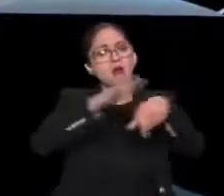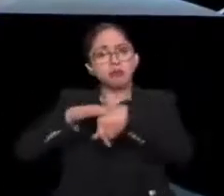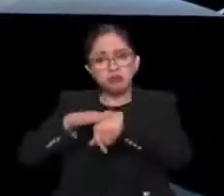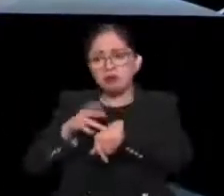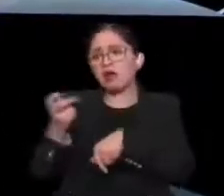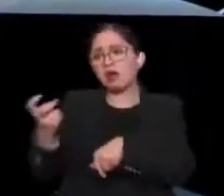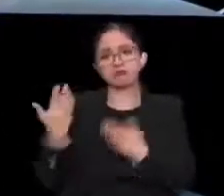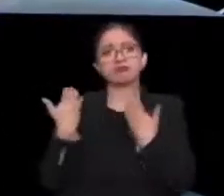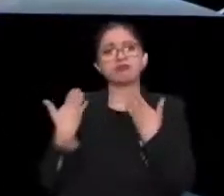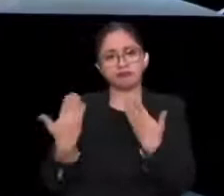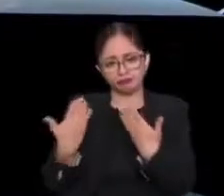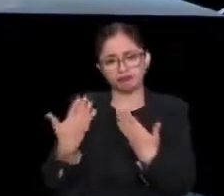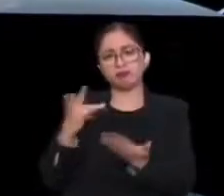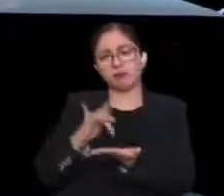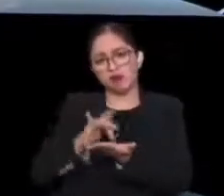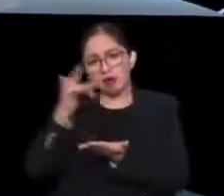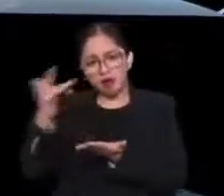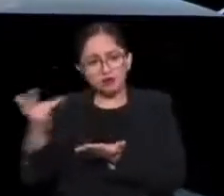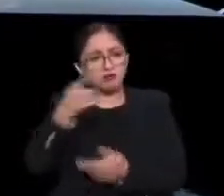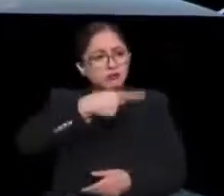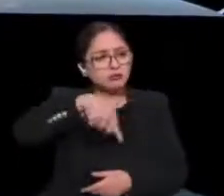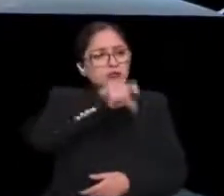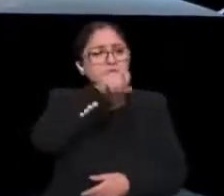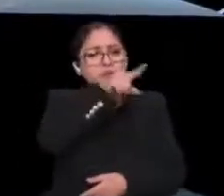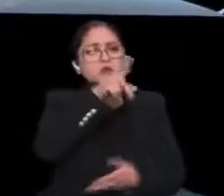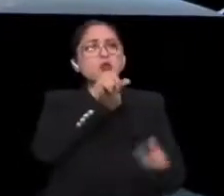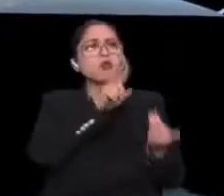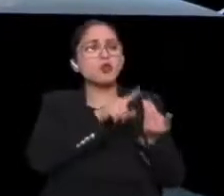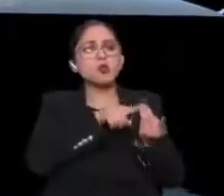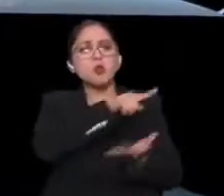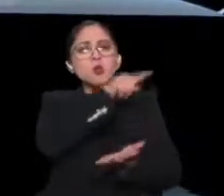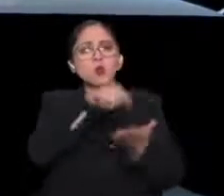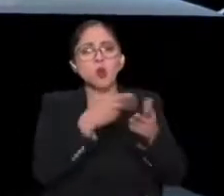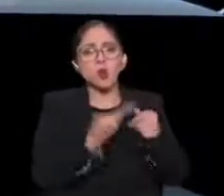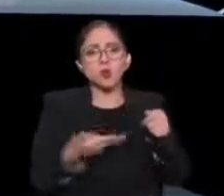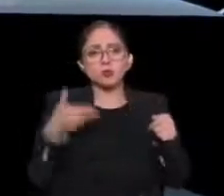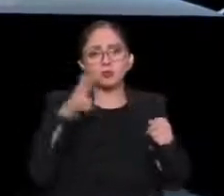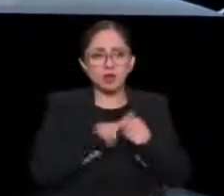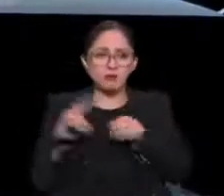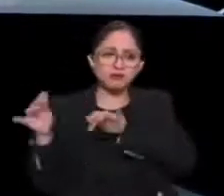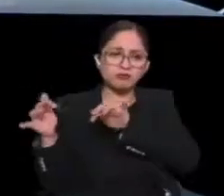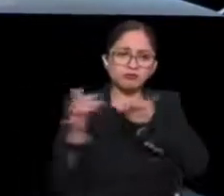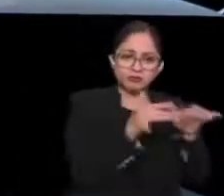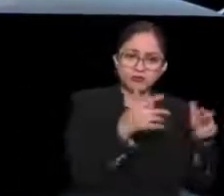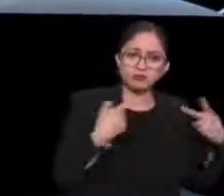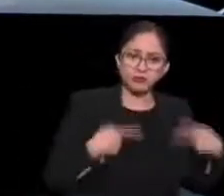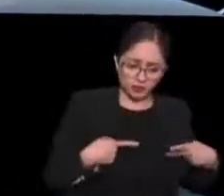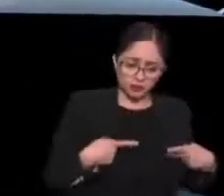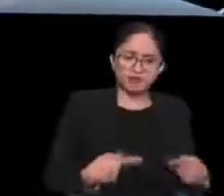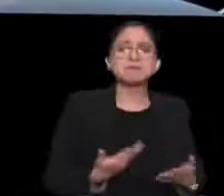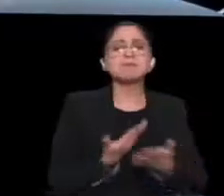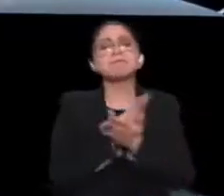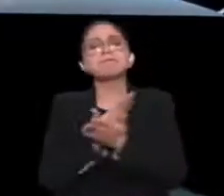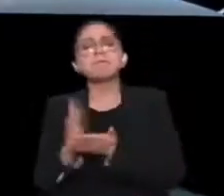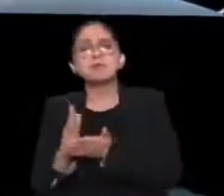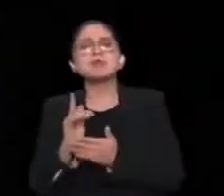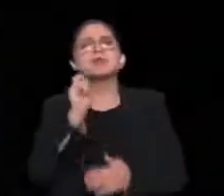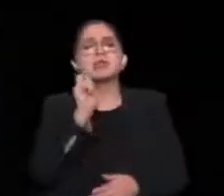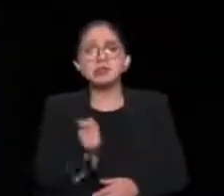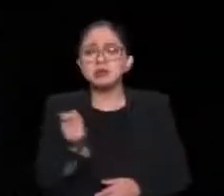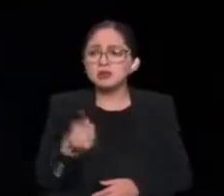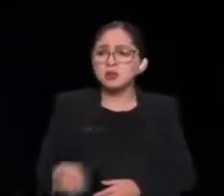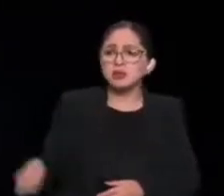¿no? Oye, sobre todo los hospitales donde estaba la gente, ¿no? Claro. Oye, Alberto, y pues quienes tampoco se hicieron esperar, desgraciadamente, fueron